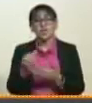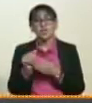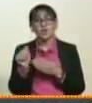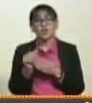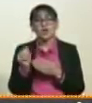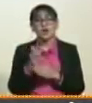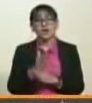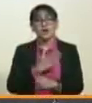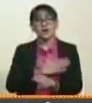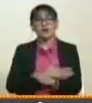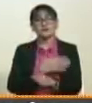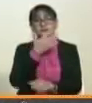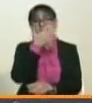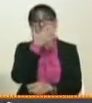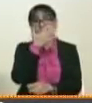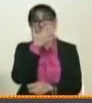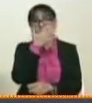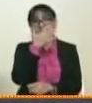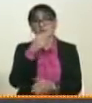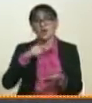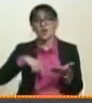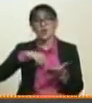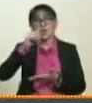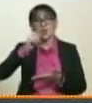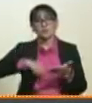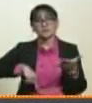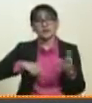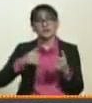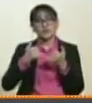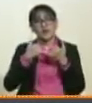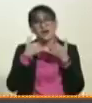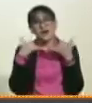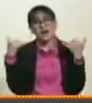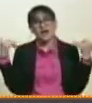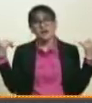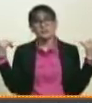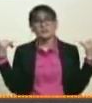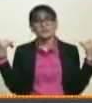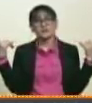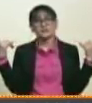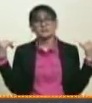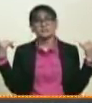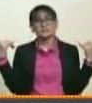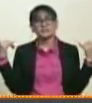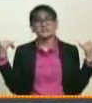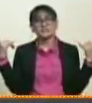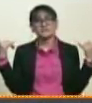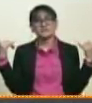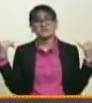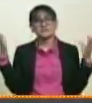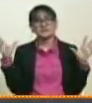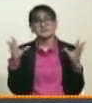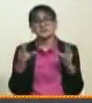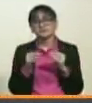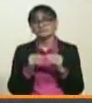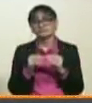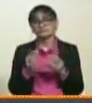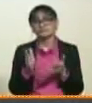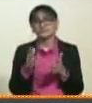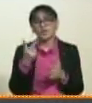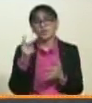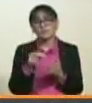anticipo para el contrato del cable sub lacustre un cable que su duración está para concluir para el